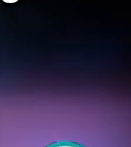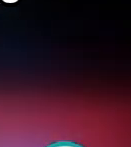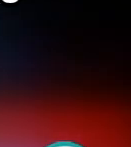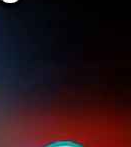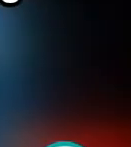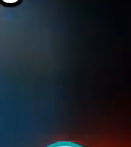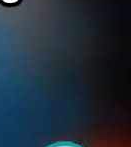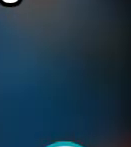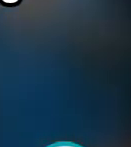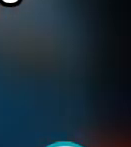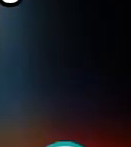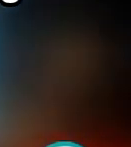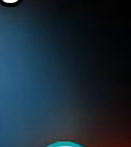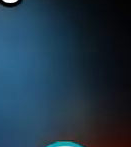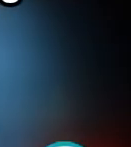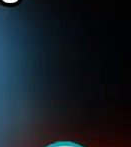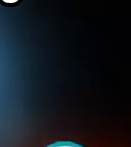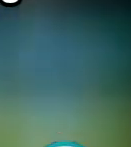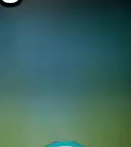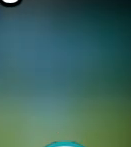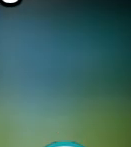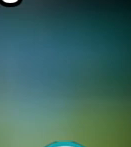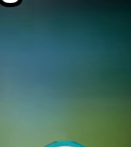No la vio, porque es un auténtico golazo.